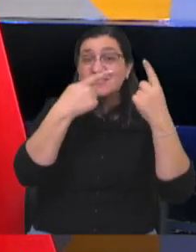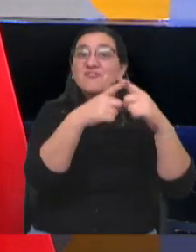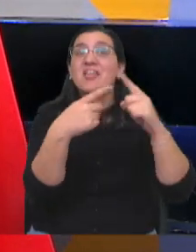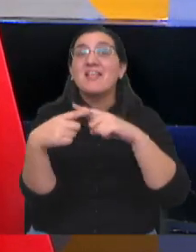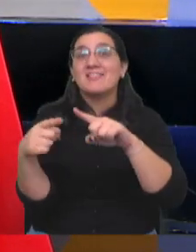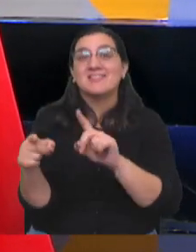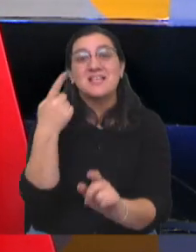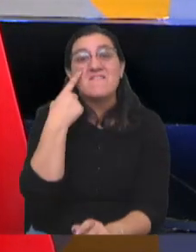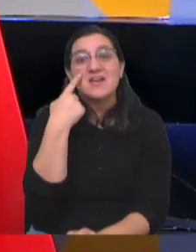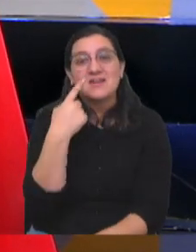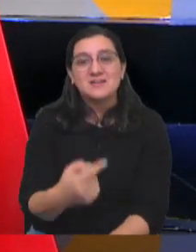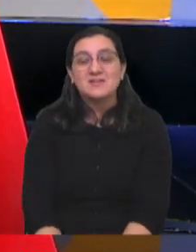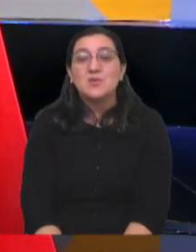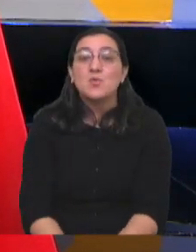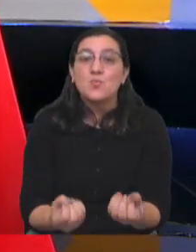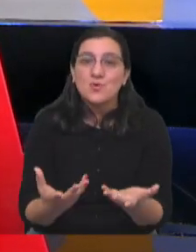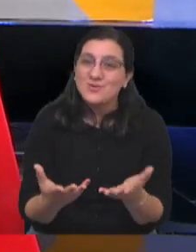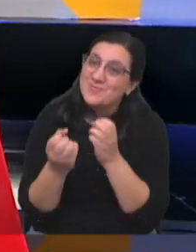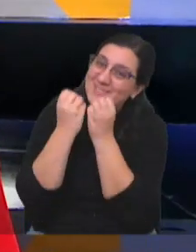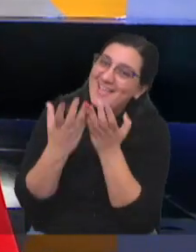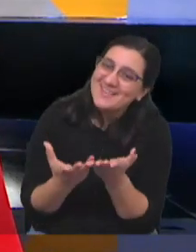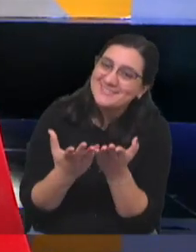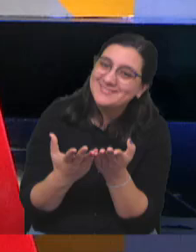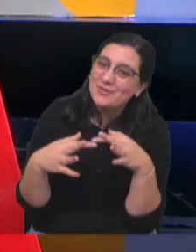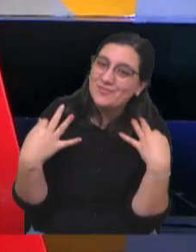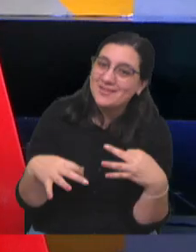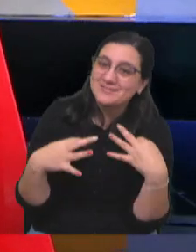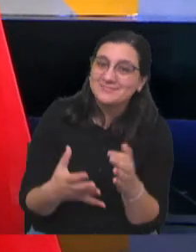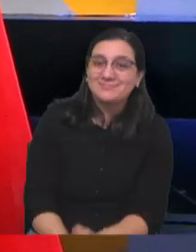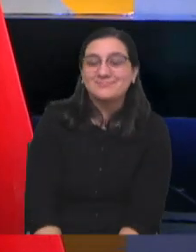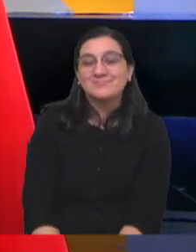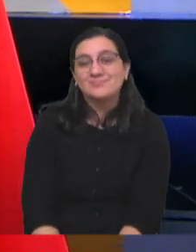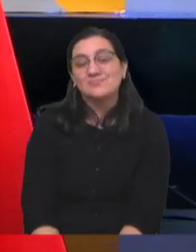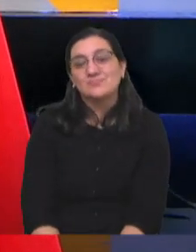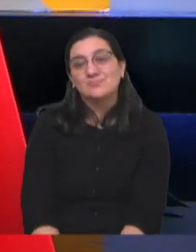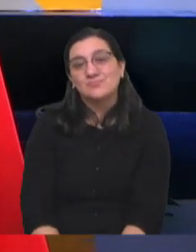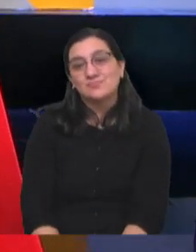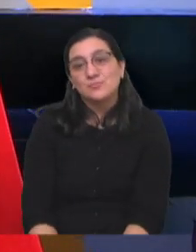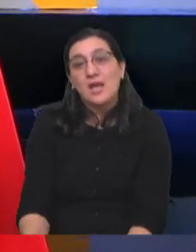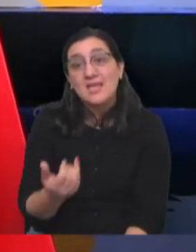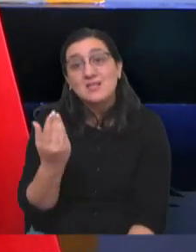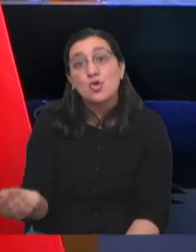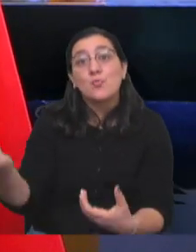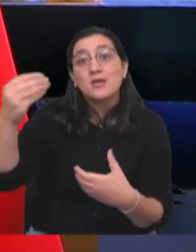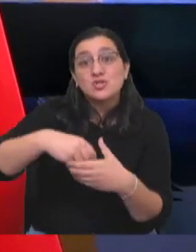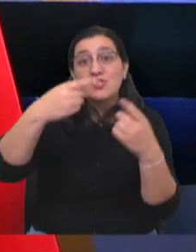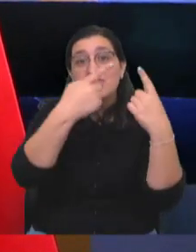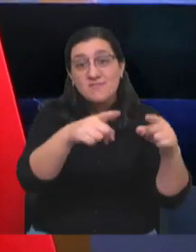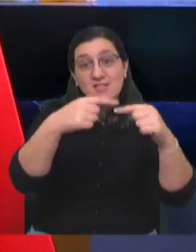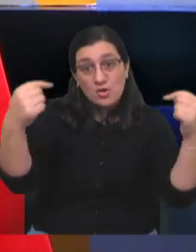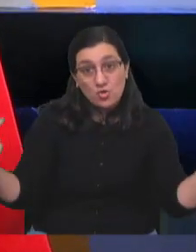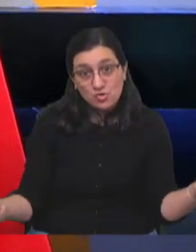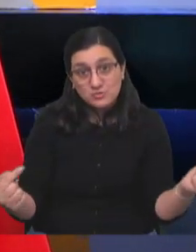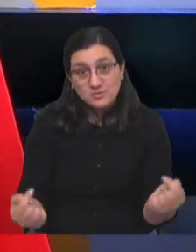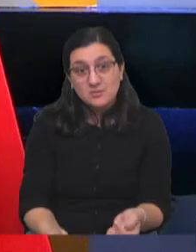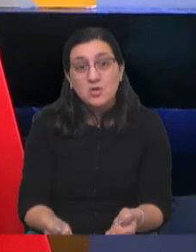donde quiera. Bueno, la tendencia, ¿cómo anda? ¿Cómo anda? Bien. La tendencia cada vez es más la incorporación de diferentes objetos. Objetos,